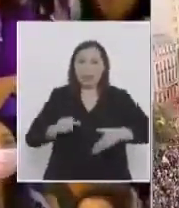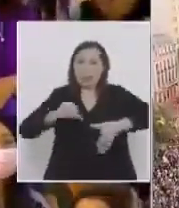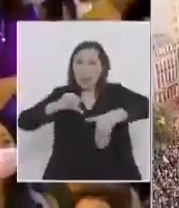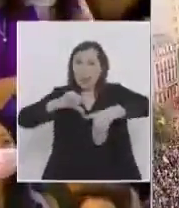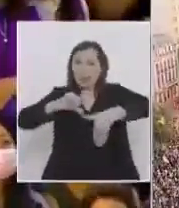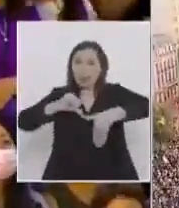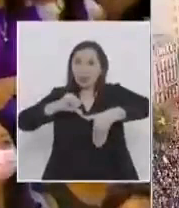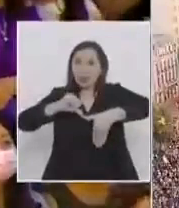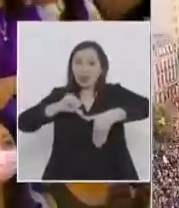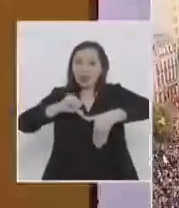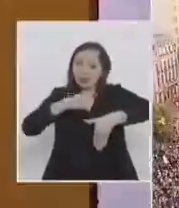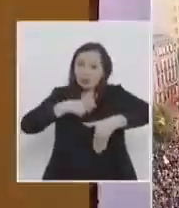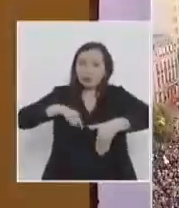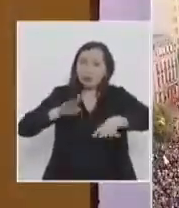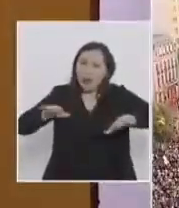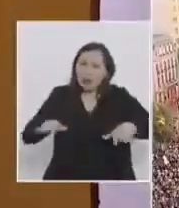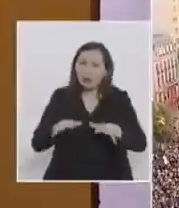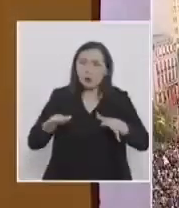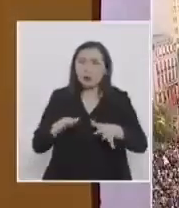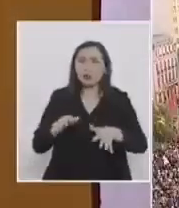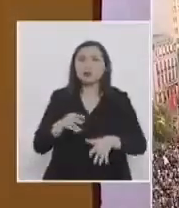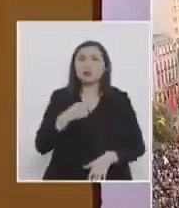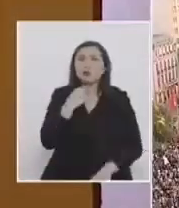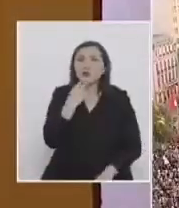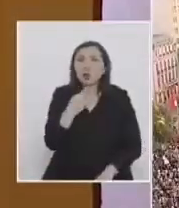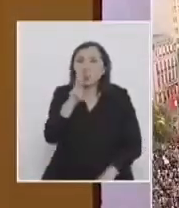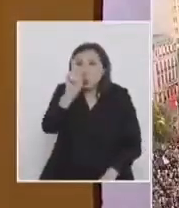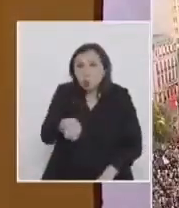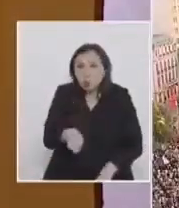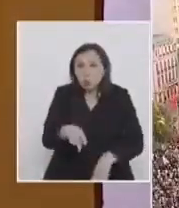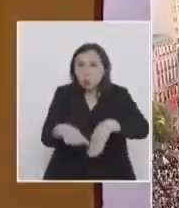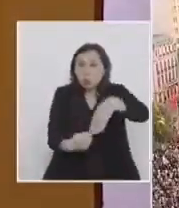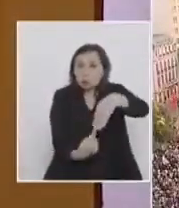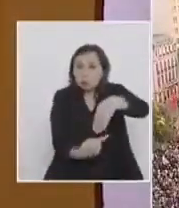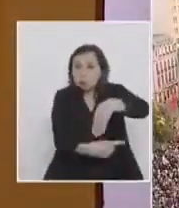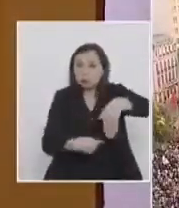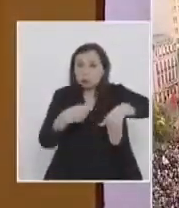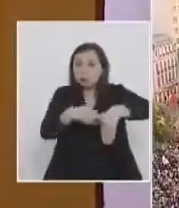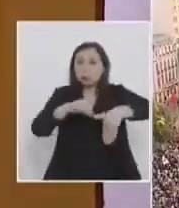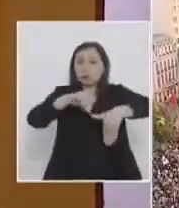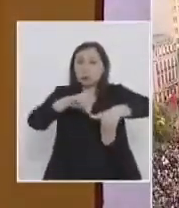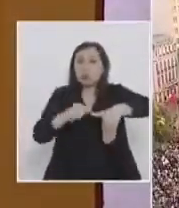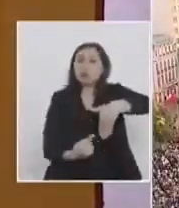continente, haremos esfuerzos para que la voz del sur se vuelva a escuchar